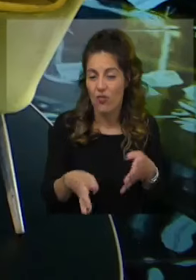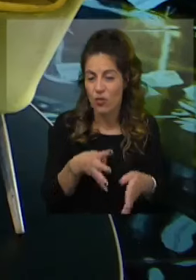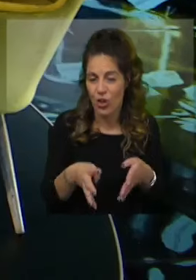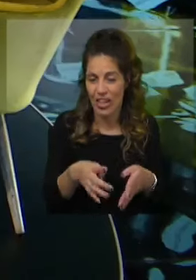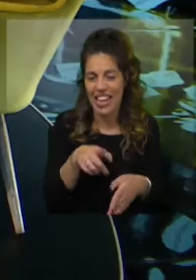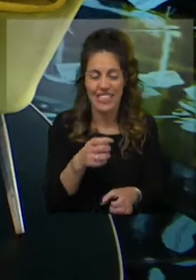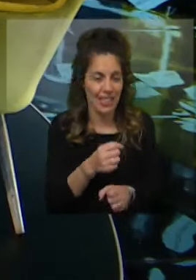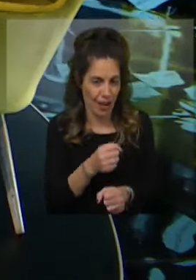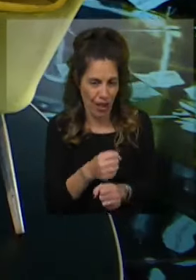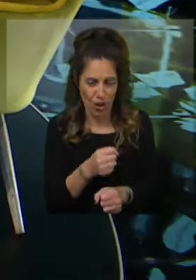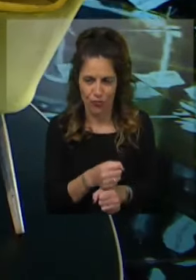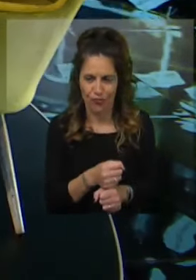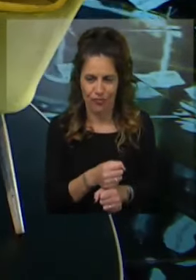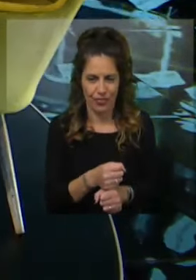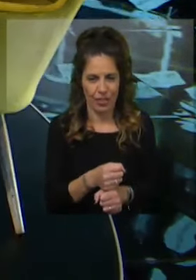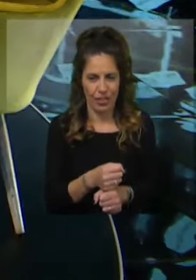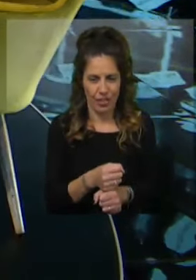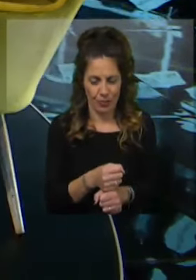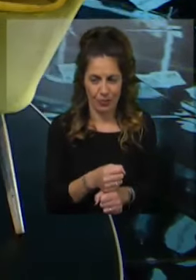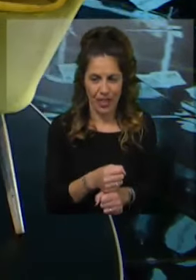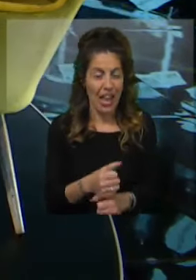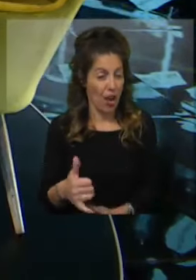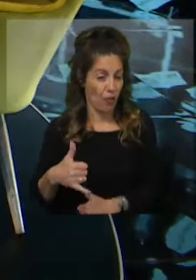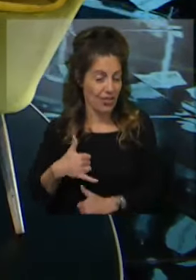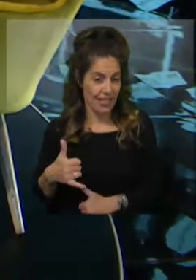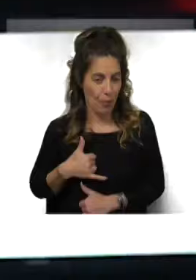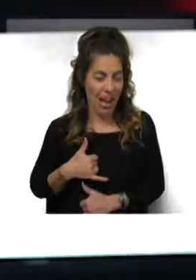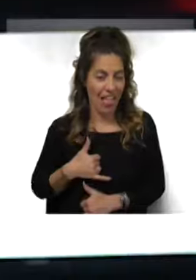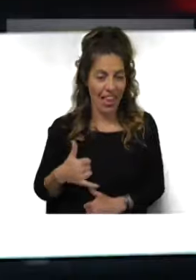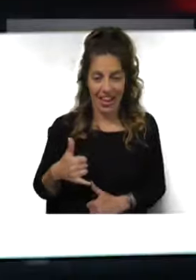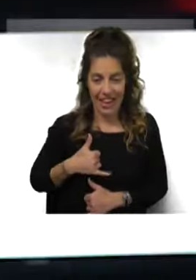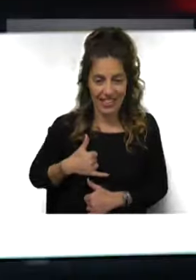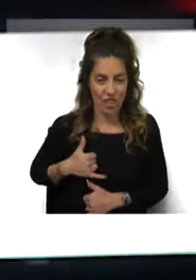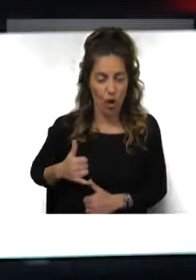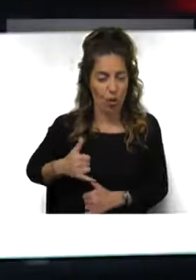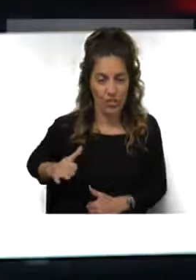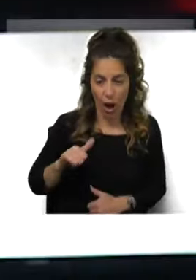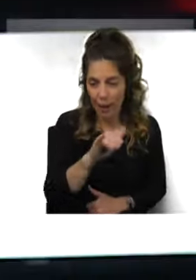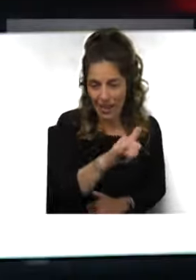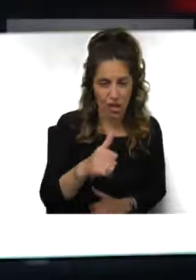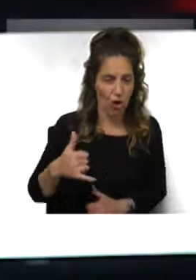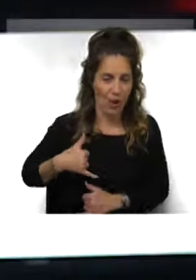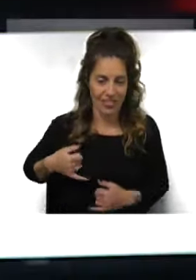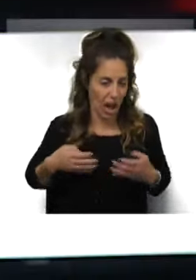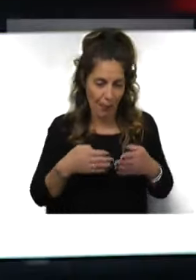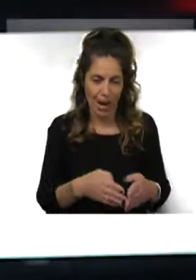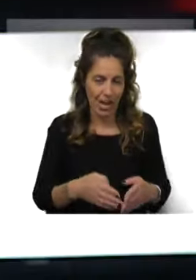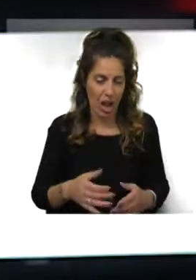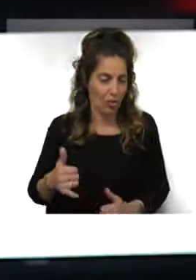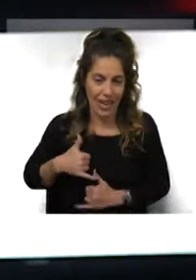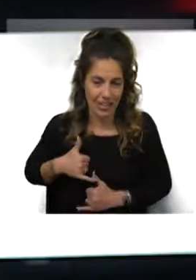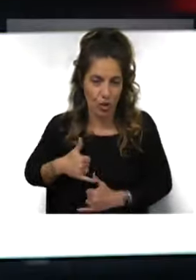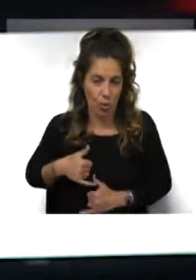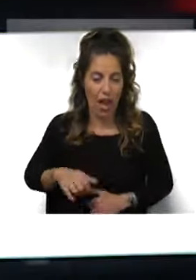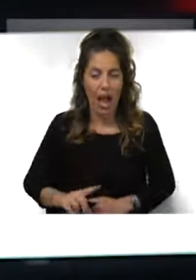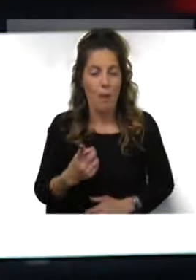función o sea las fuerzas armadas el ejército al fuerza aérea la armada cual sea la fuerza es